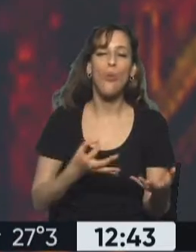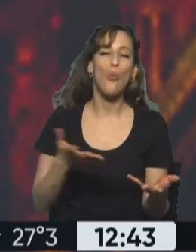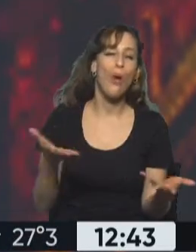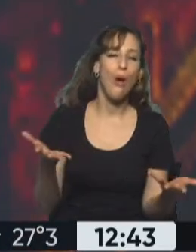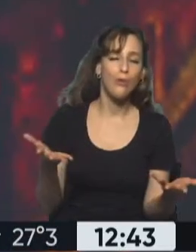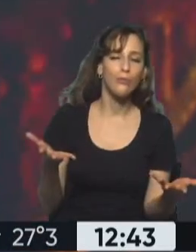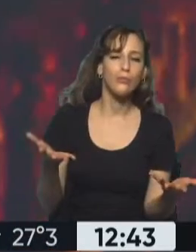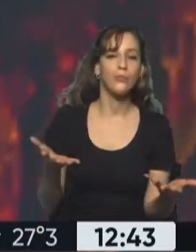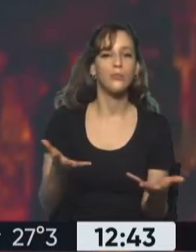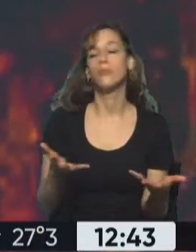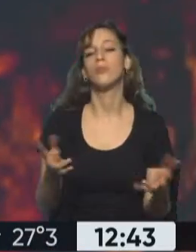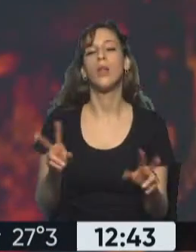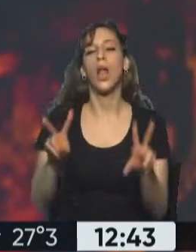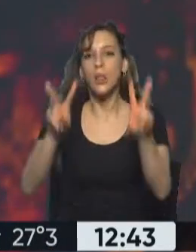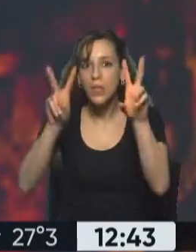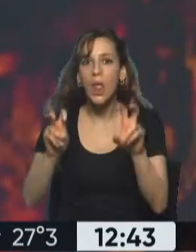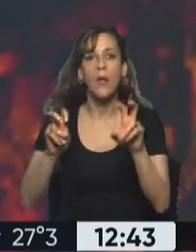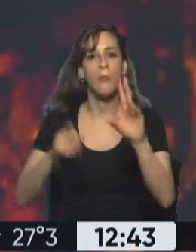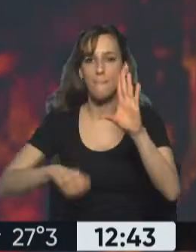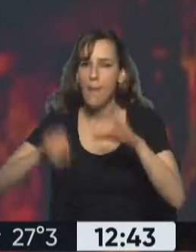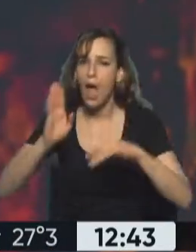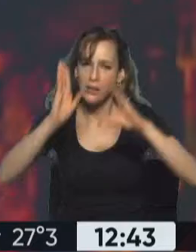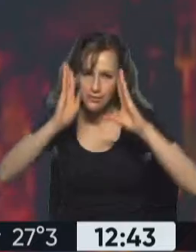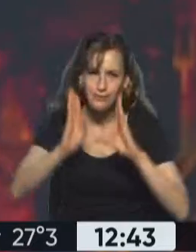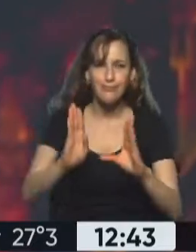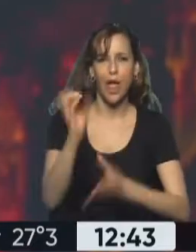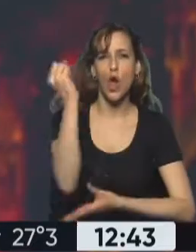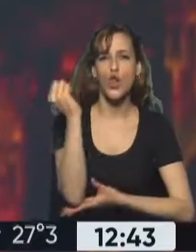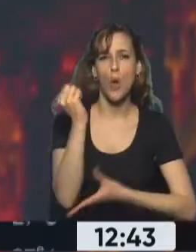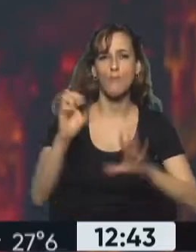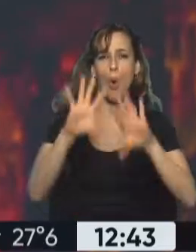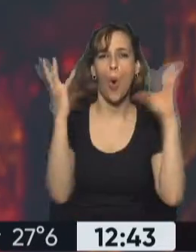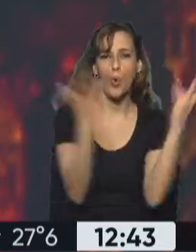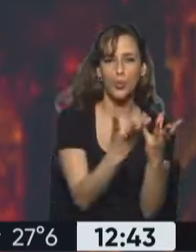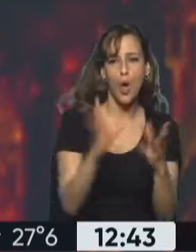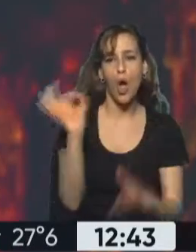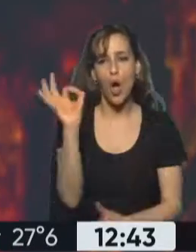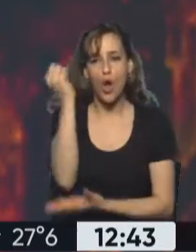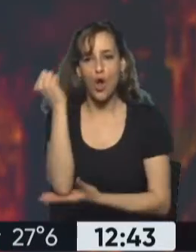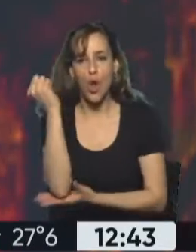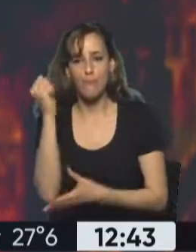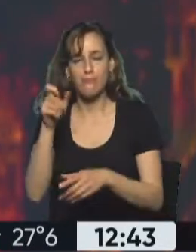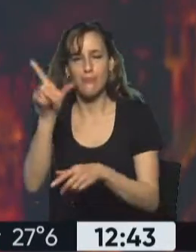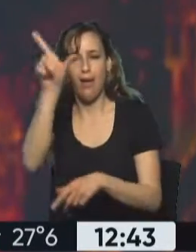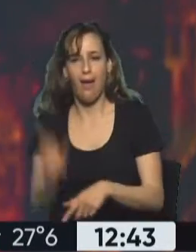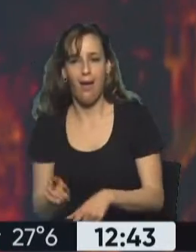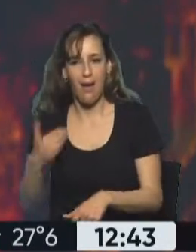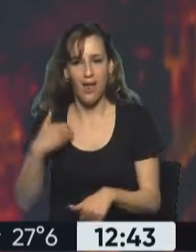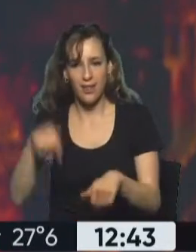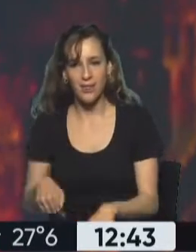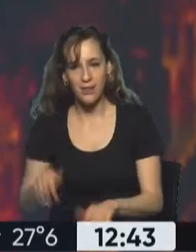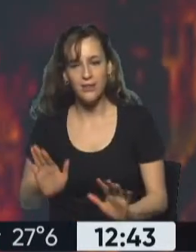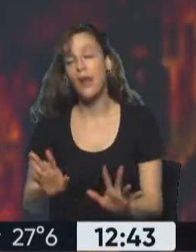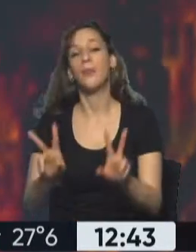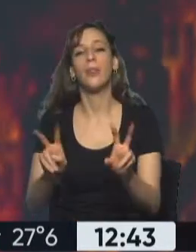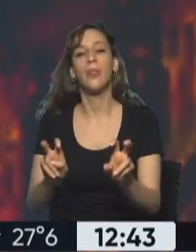está todo el acento puesto en la aplicación macroeconómica o todo el acento puesto en una estructura económica con